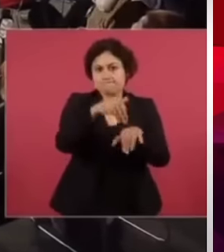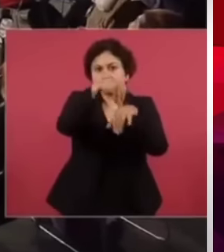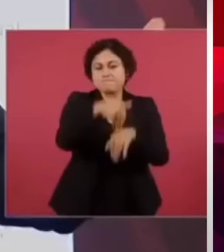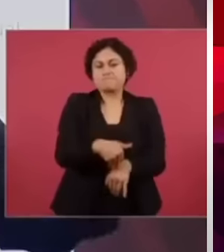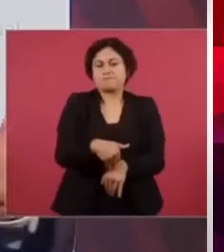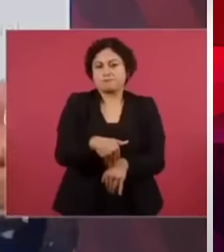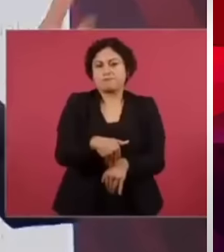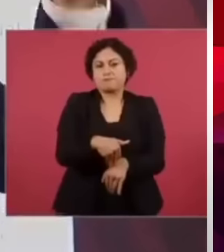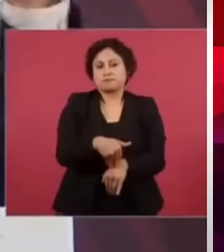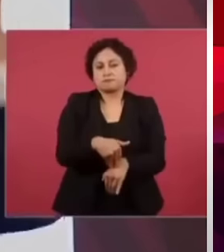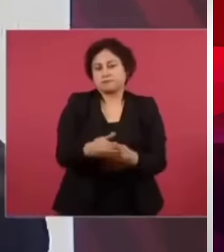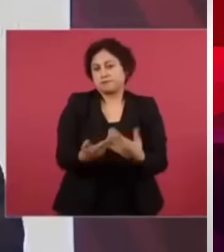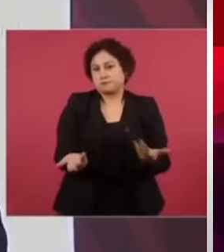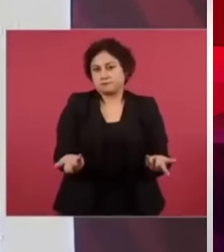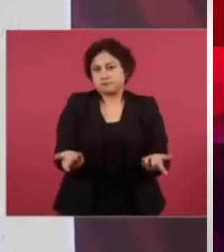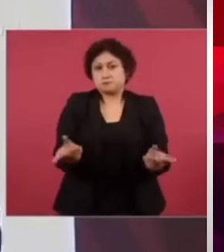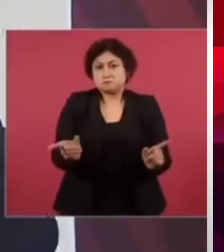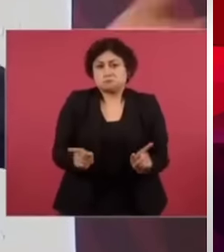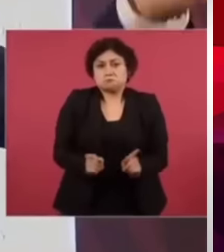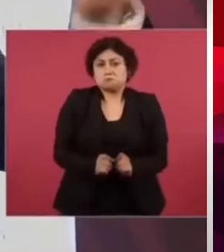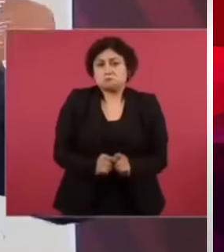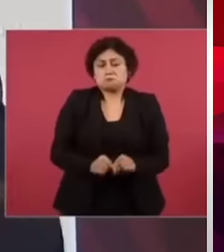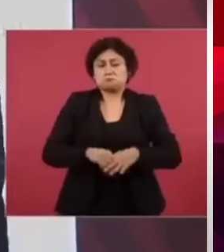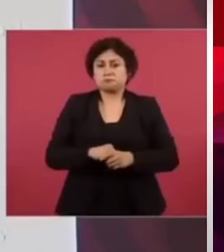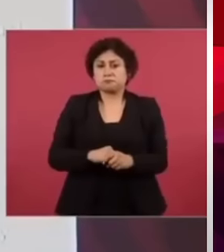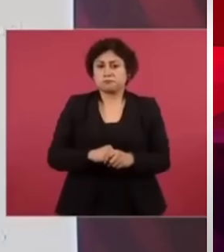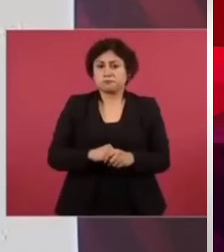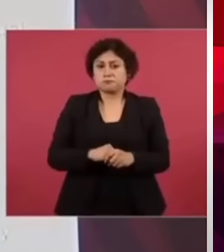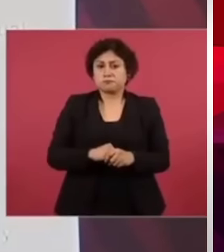los presidentes eran como